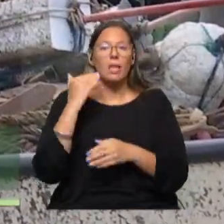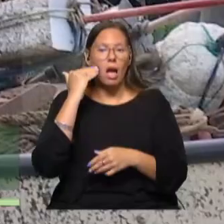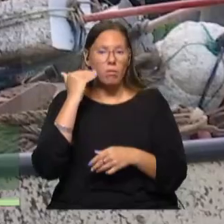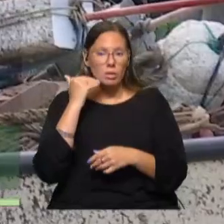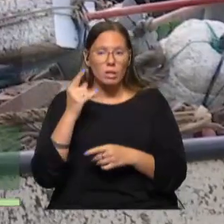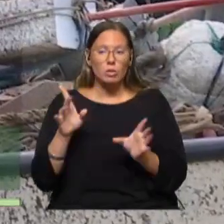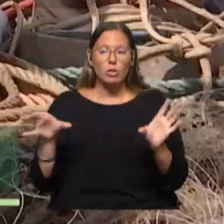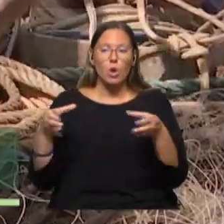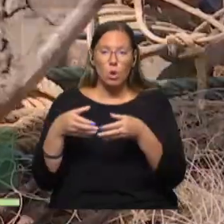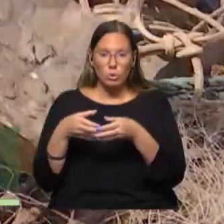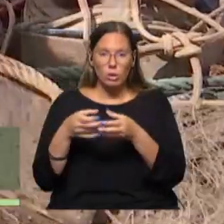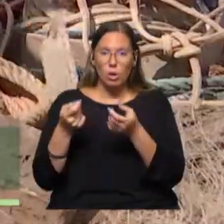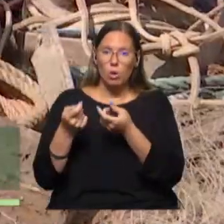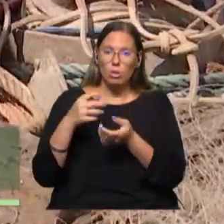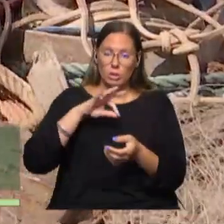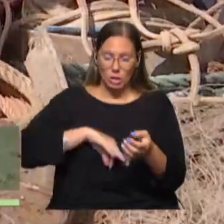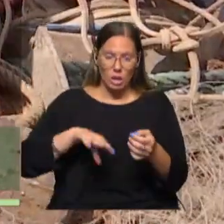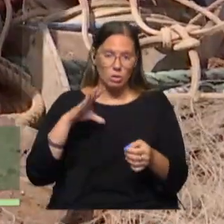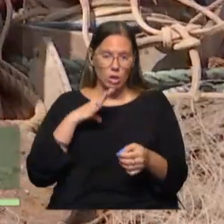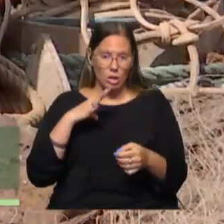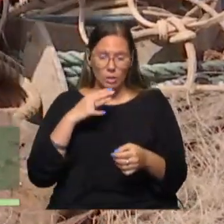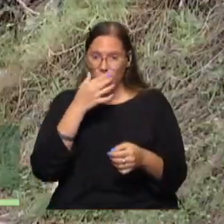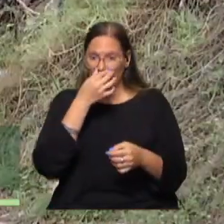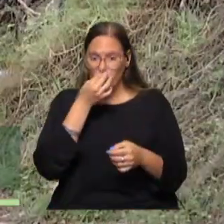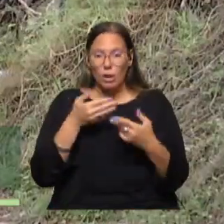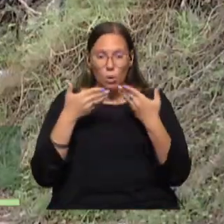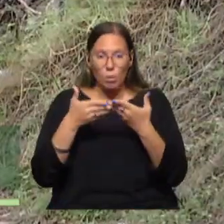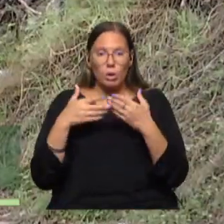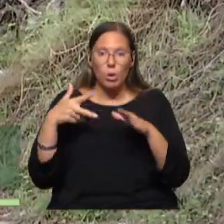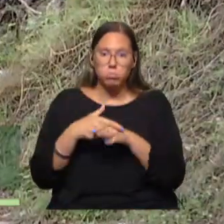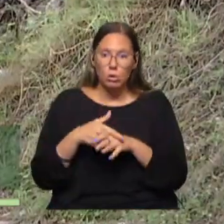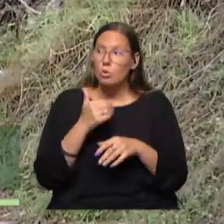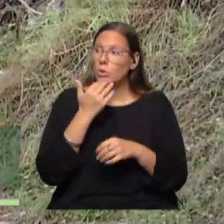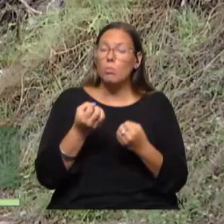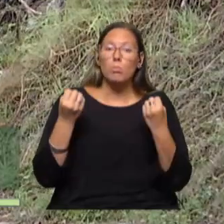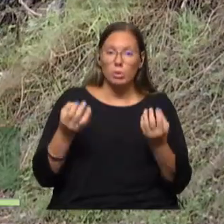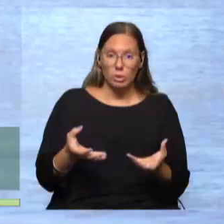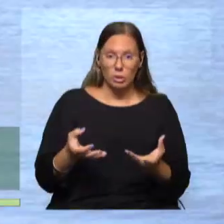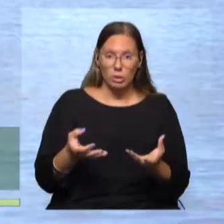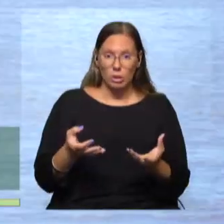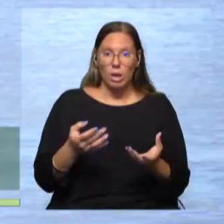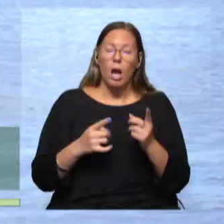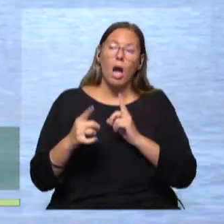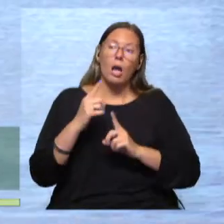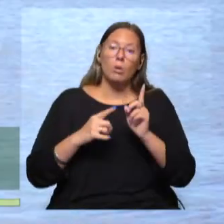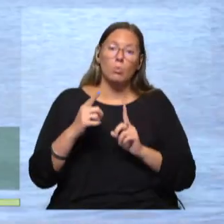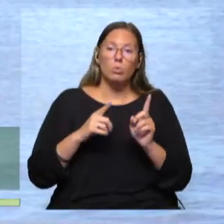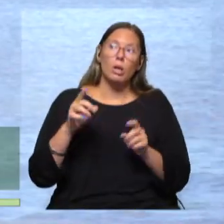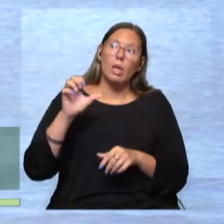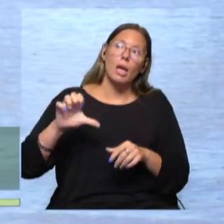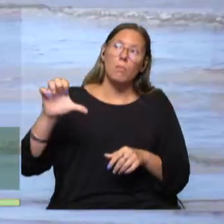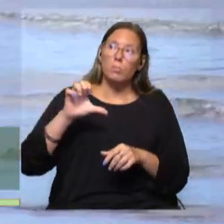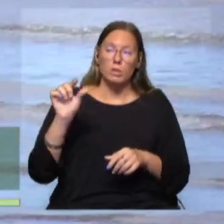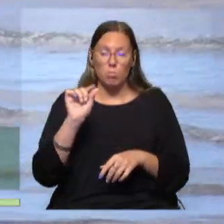tenemos consejos de salarios vigentes. Y la flota está paralizada, no sabemos por qué. A capricho de unos pocos empresarios, porque